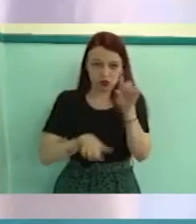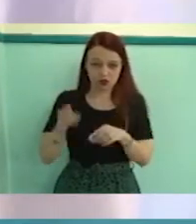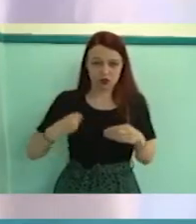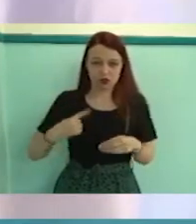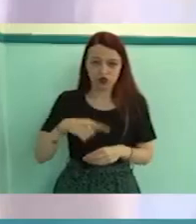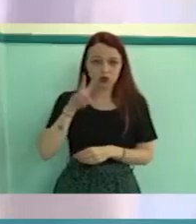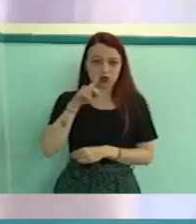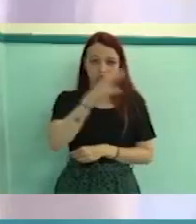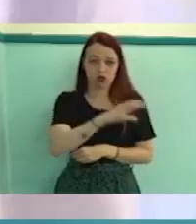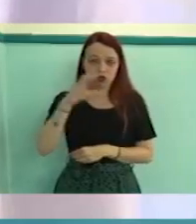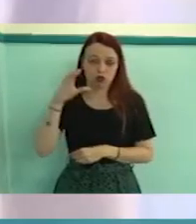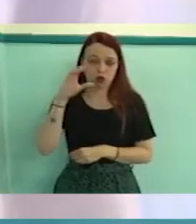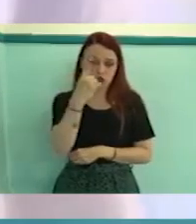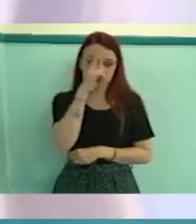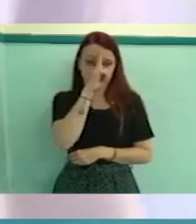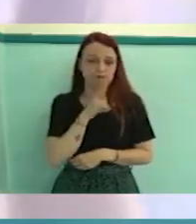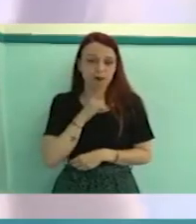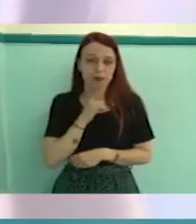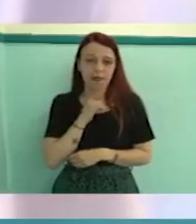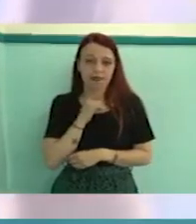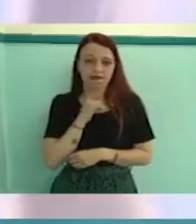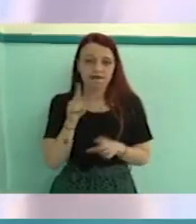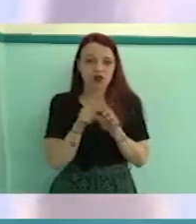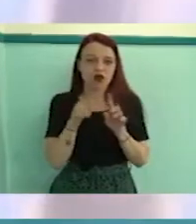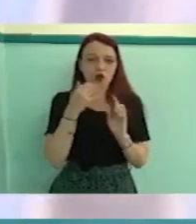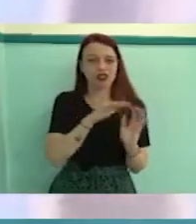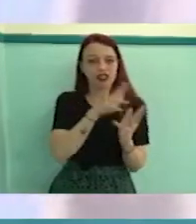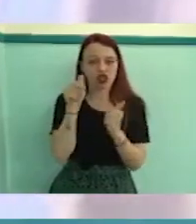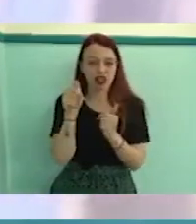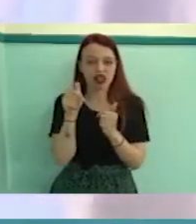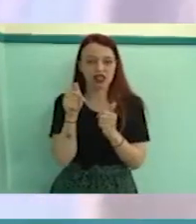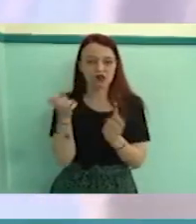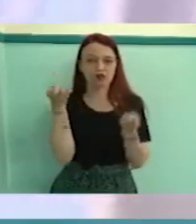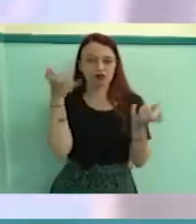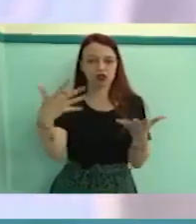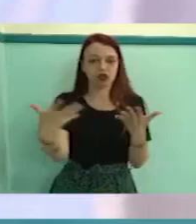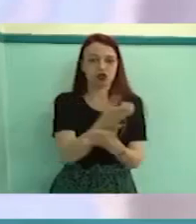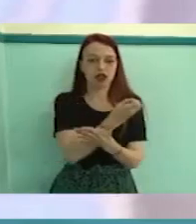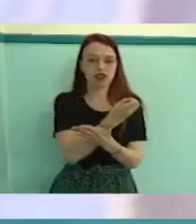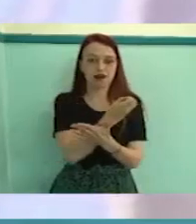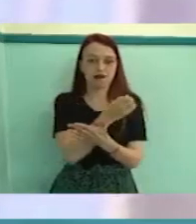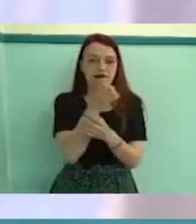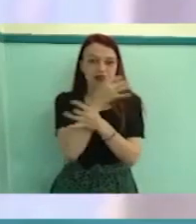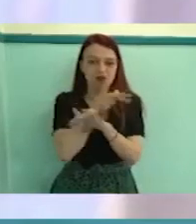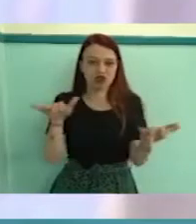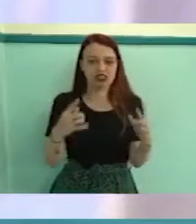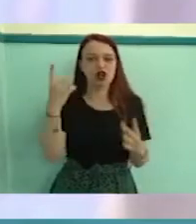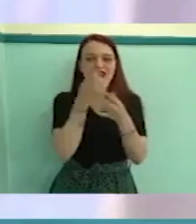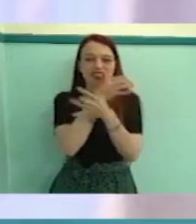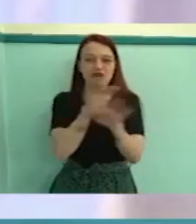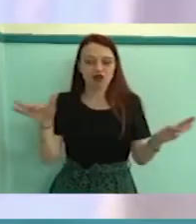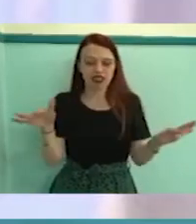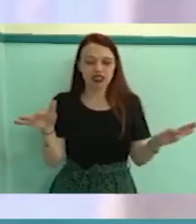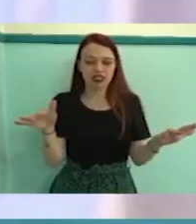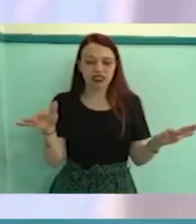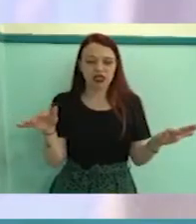visto una cuenta de bueno que se hace como un poco de noticiero que compartía todas las influencias buen todas no imposible algunas influencias que han compartido